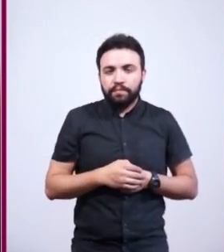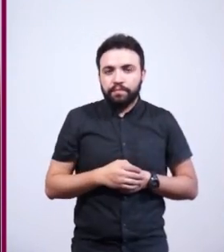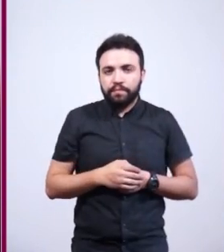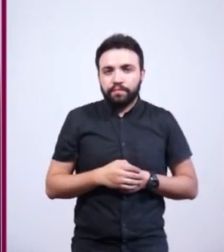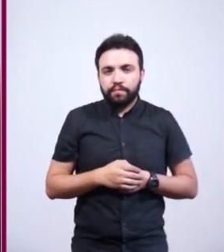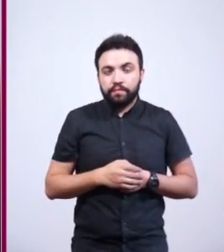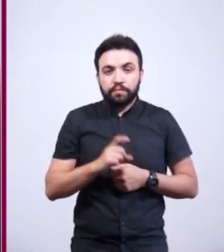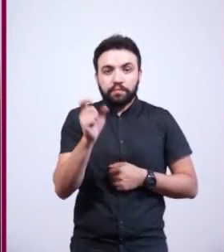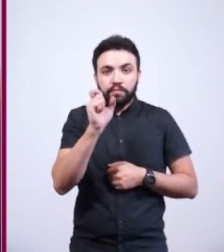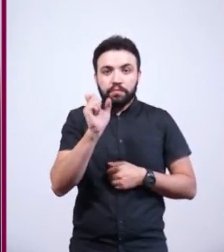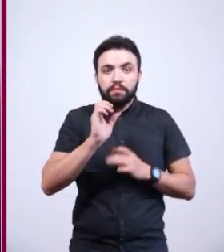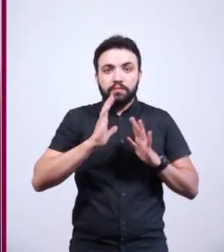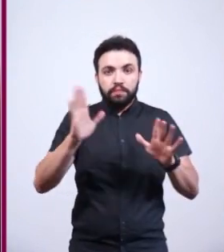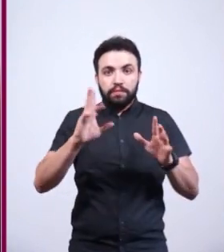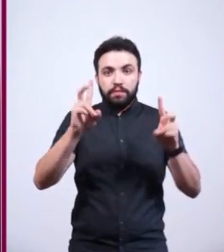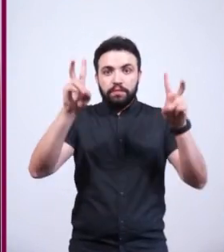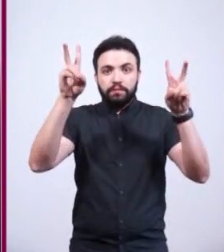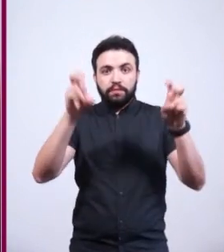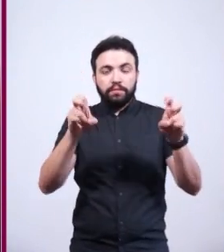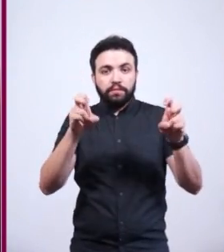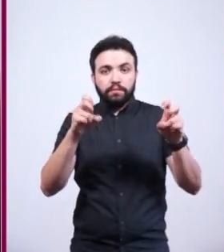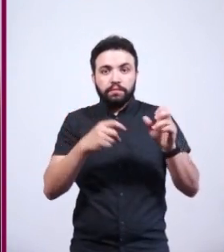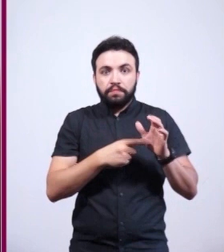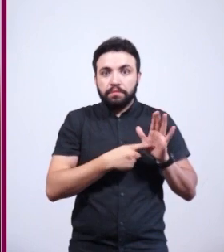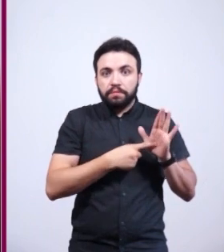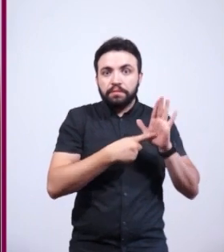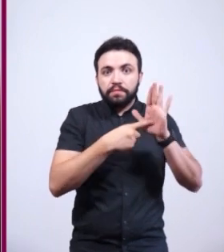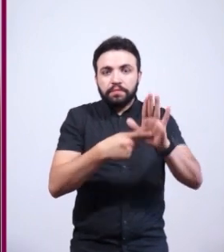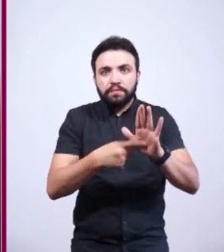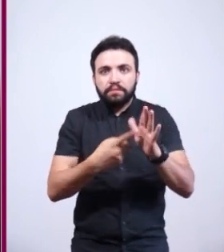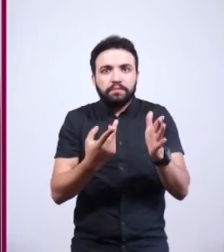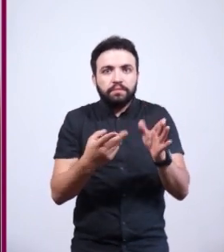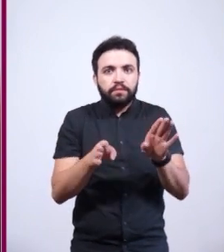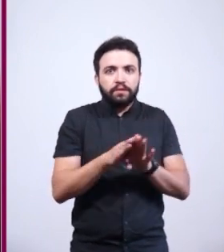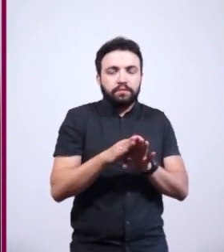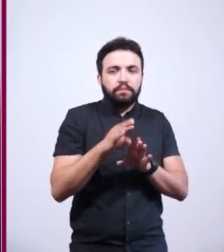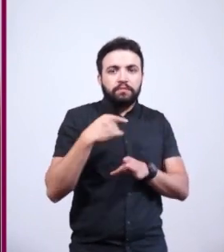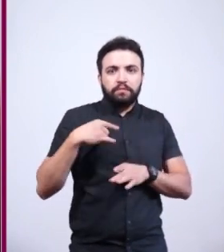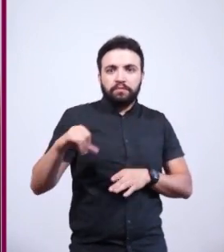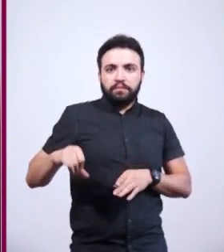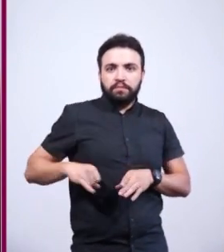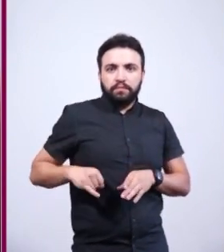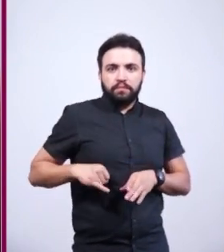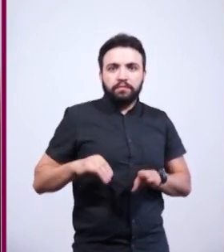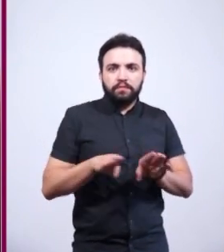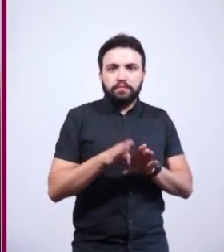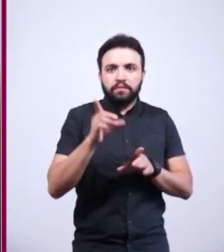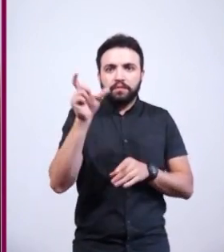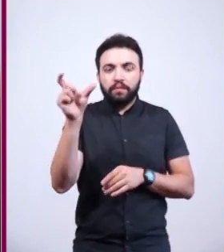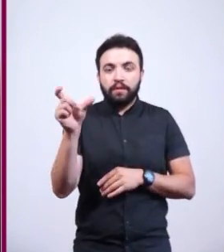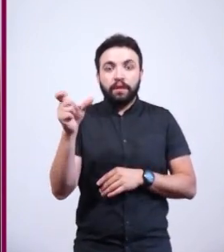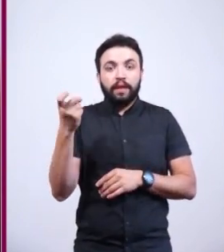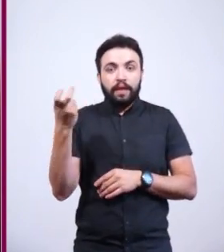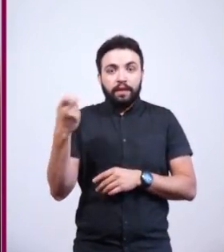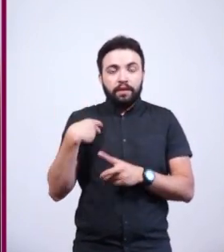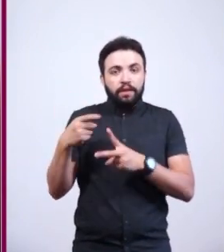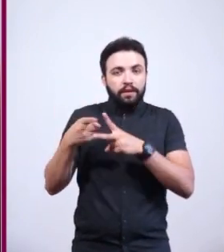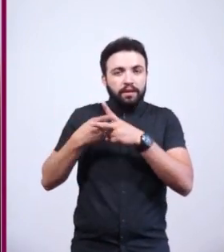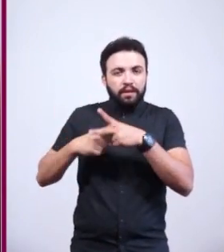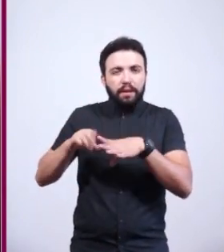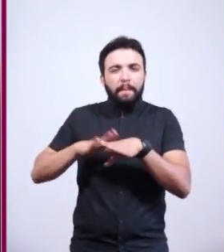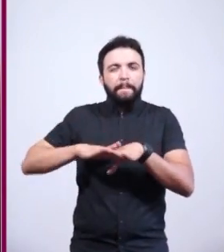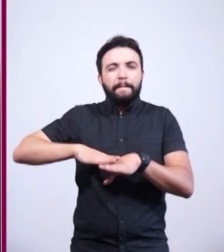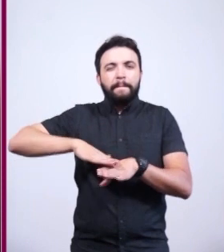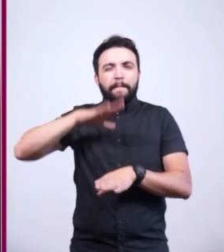digamos, temas se hacen evidentes como una frase o como los puedo enunciar, empiezo a indagar un